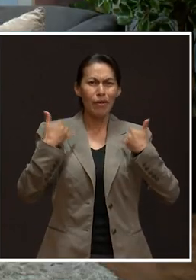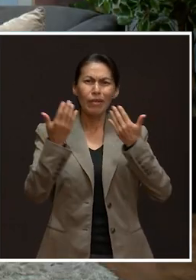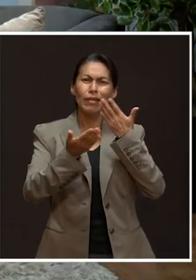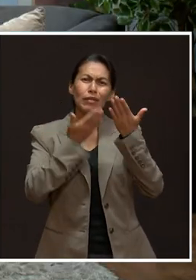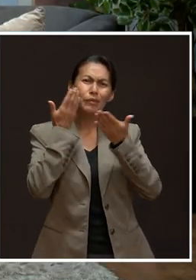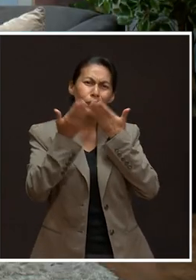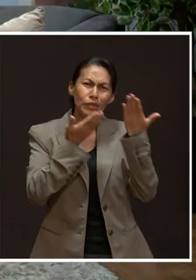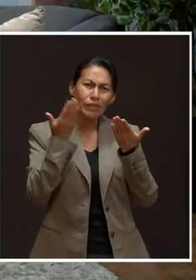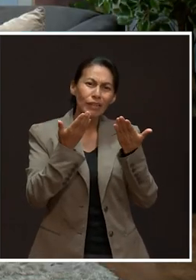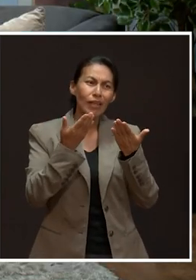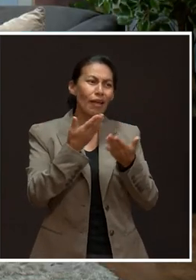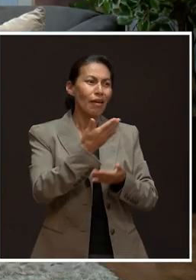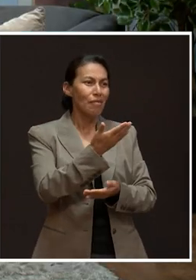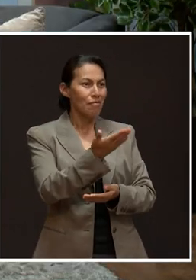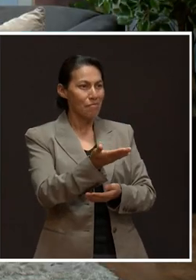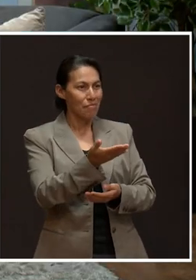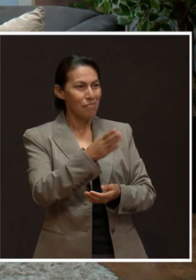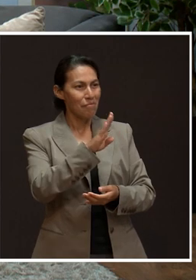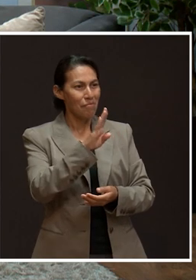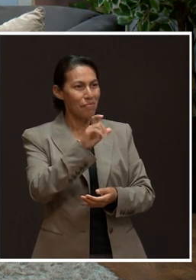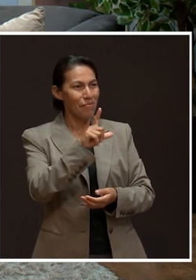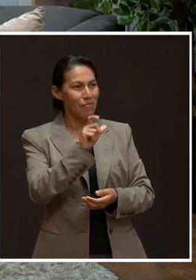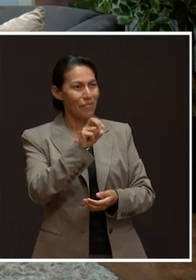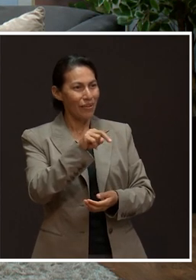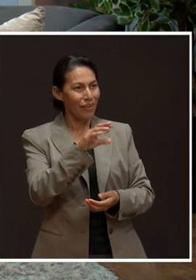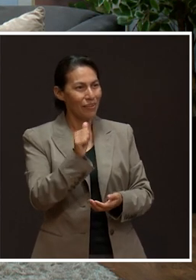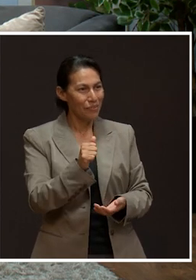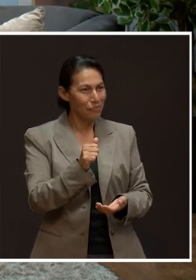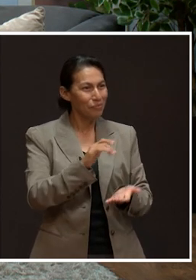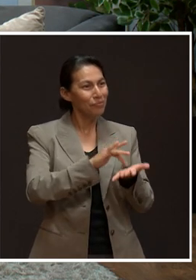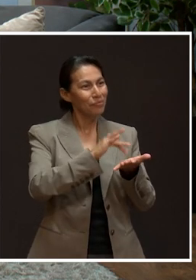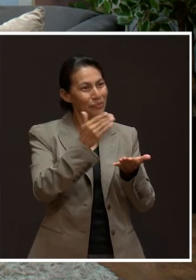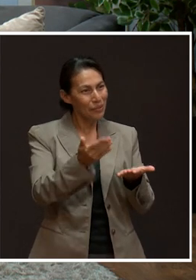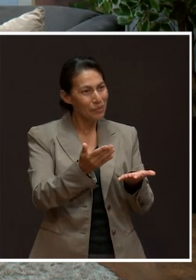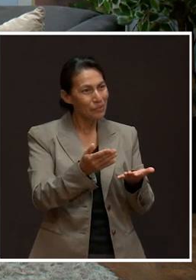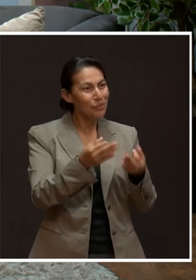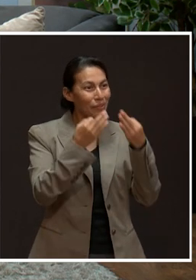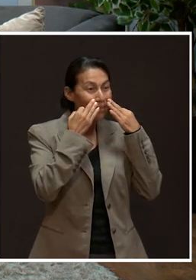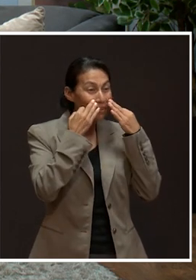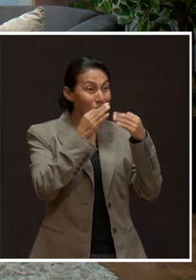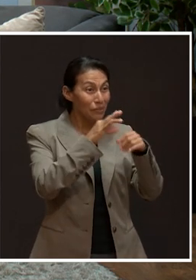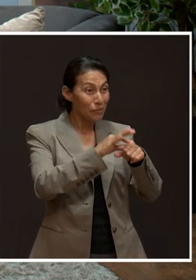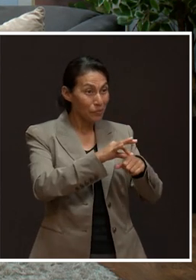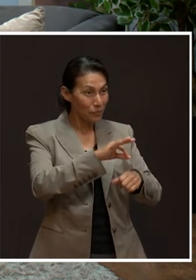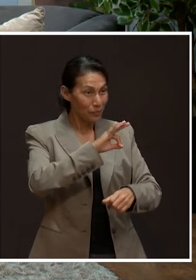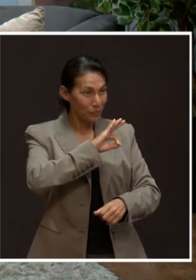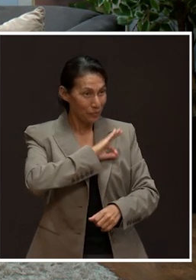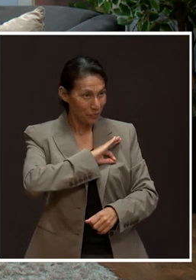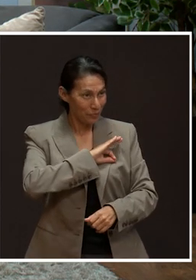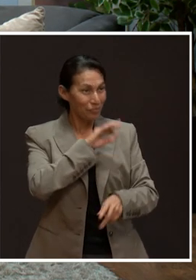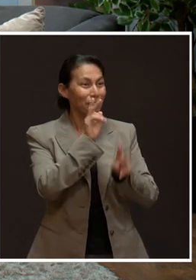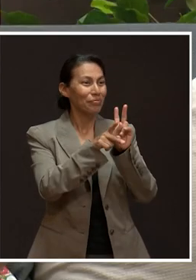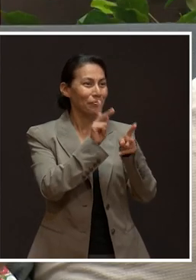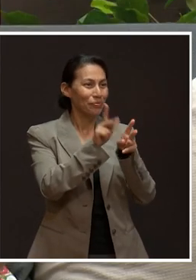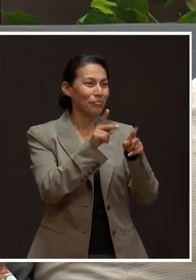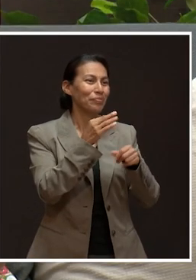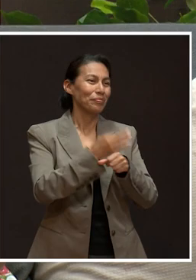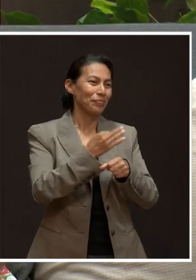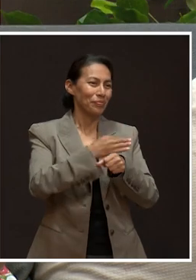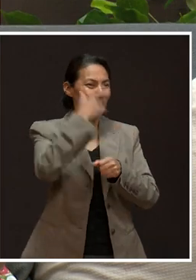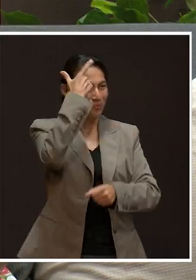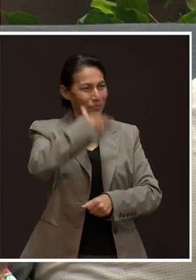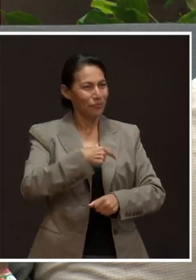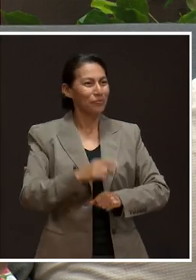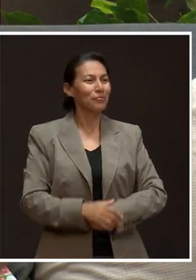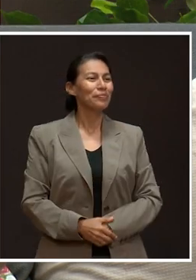estudiante, Blanca Terator. Gracias por compartir con nosotros esos testimonios de fe esta noche.